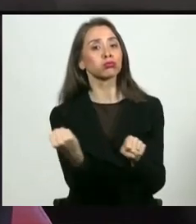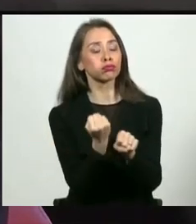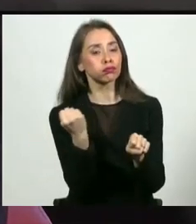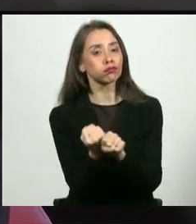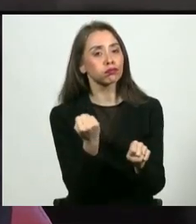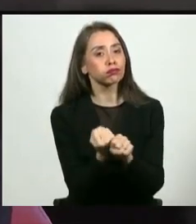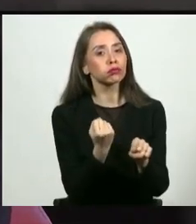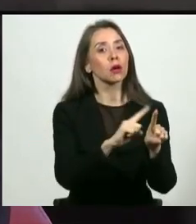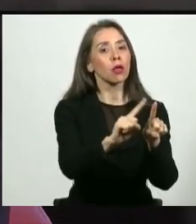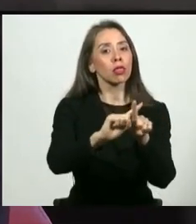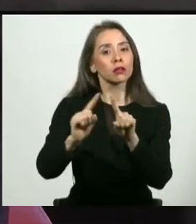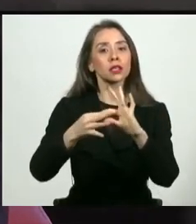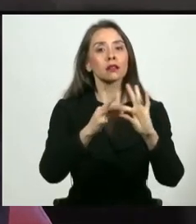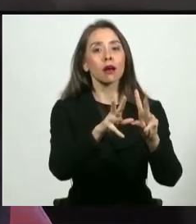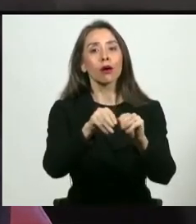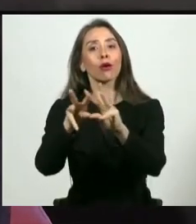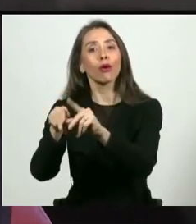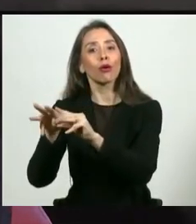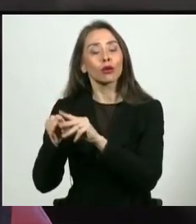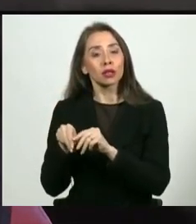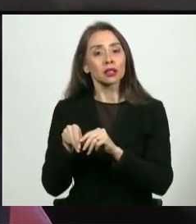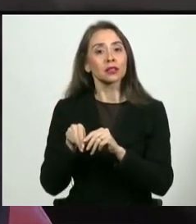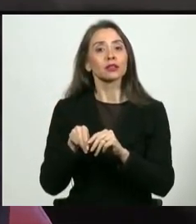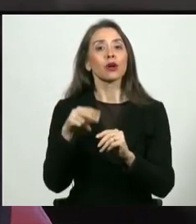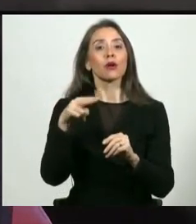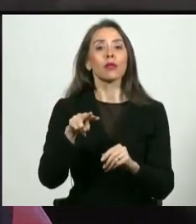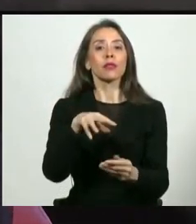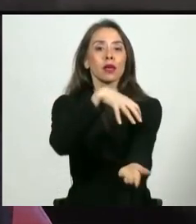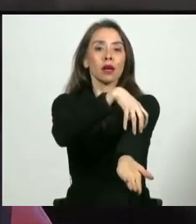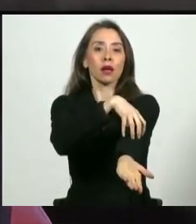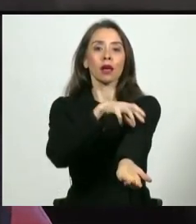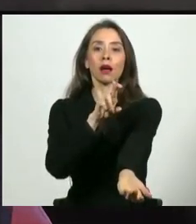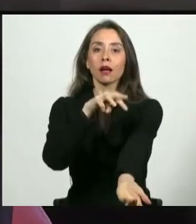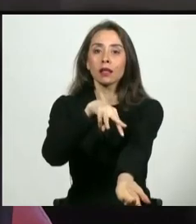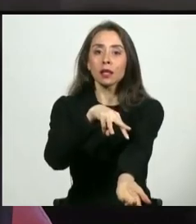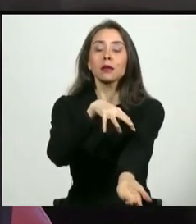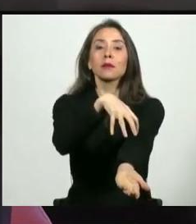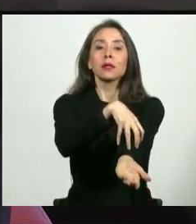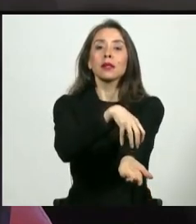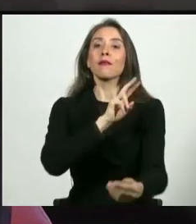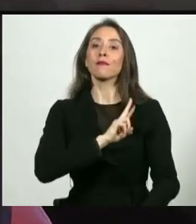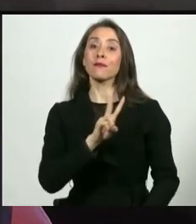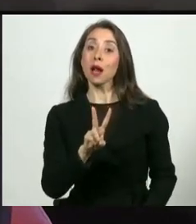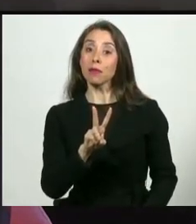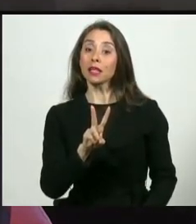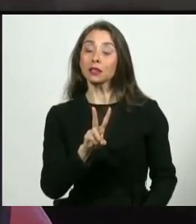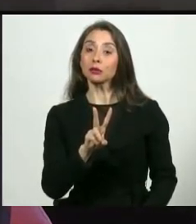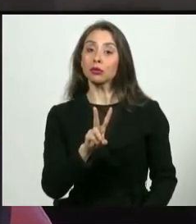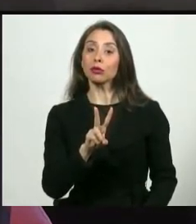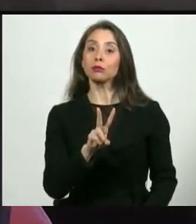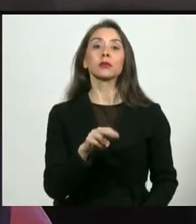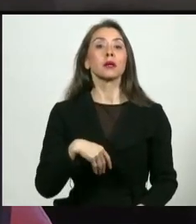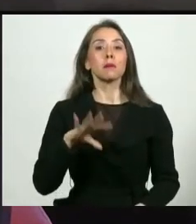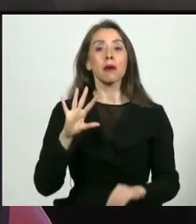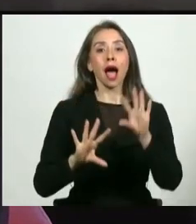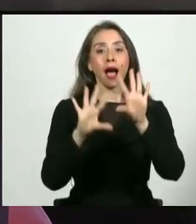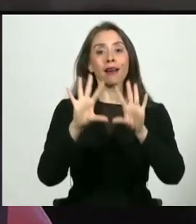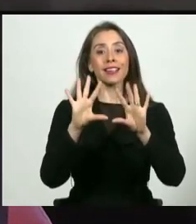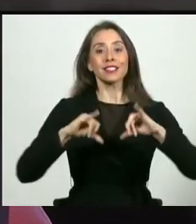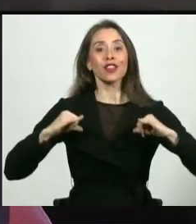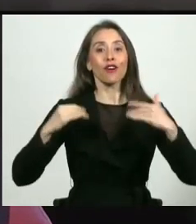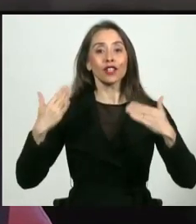trabajado con distintas organizaciones de la región metropolitana y la de Valparaíso, y ya más de 15